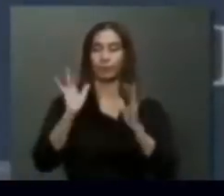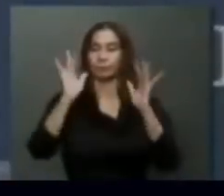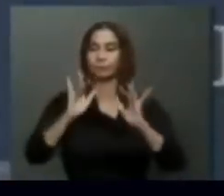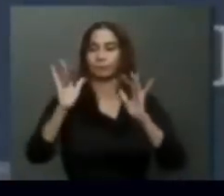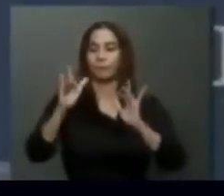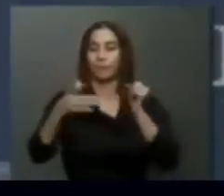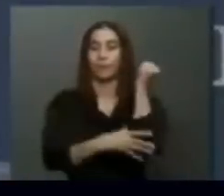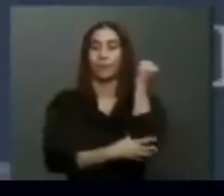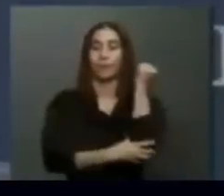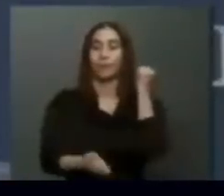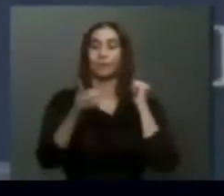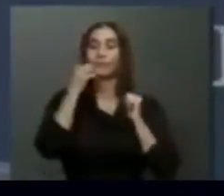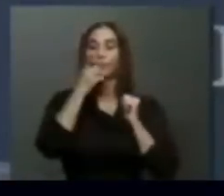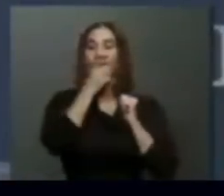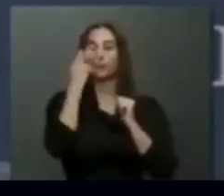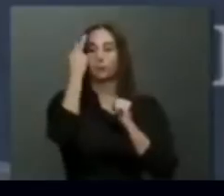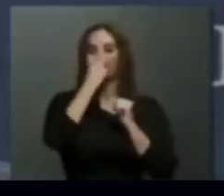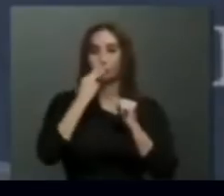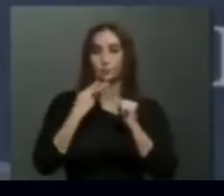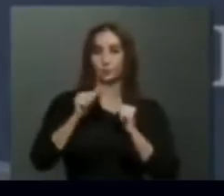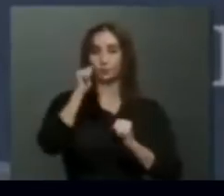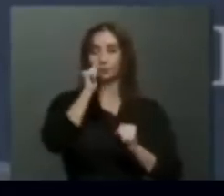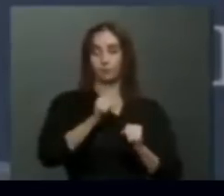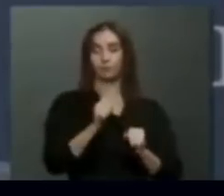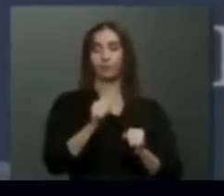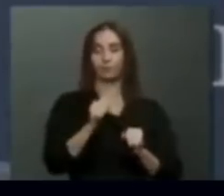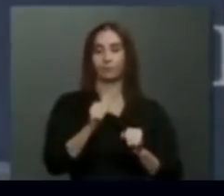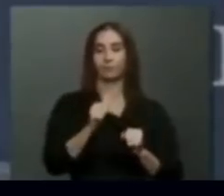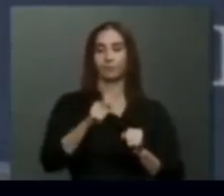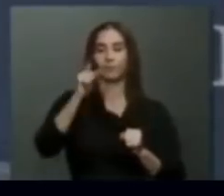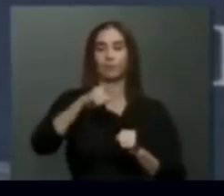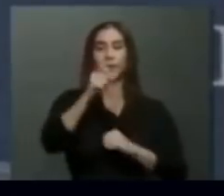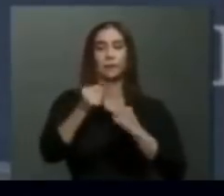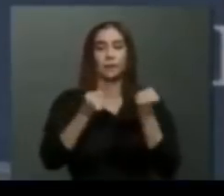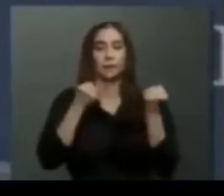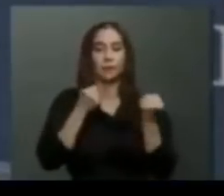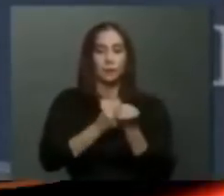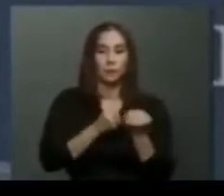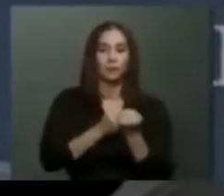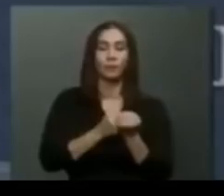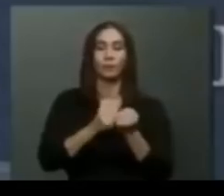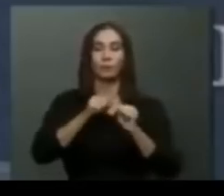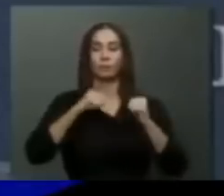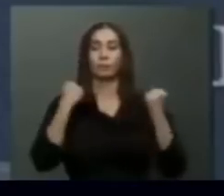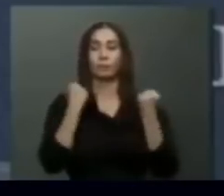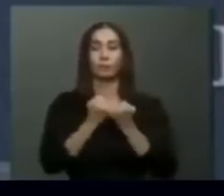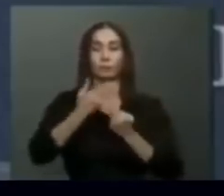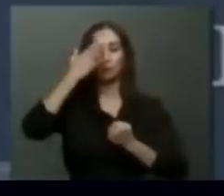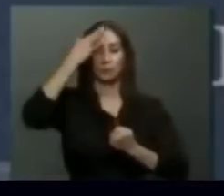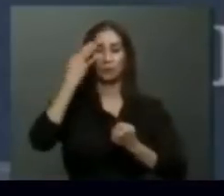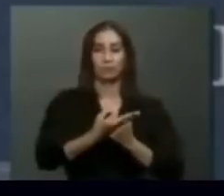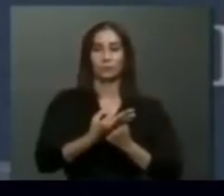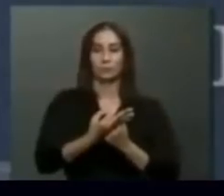Lamentablemente, la pobreza dominicana tiene rostro femenino y debemos abordar su superación desde la ciencia y la certeza de los